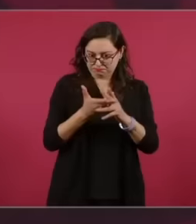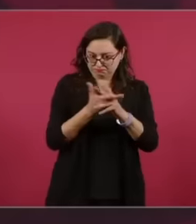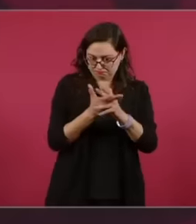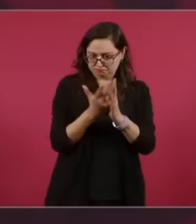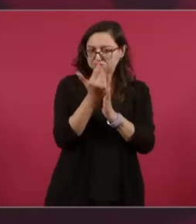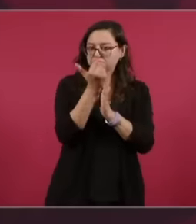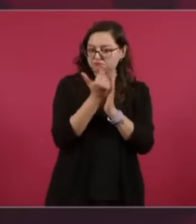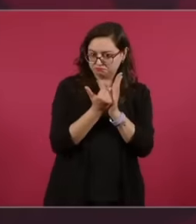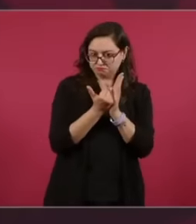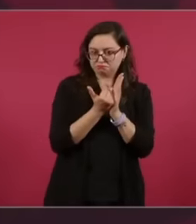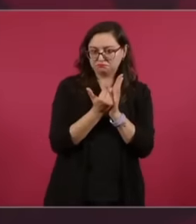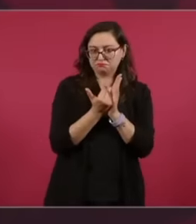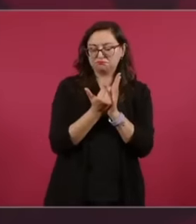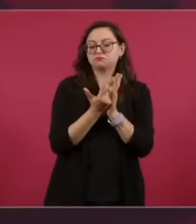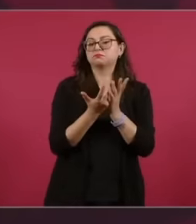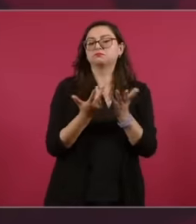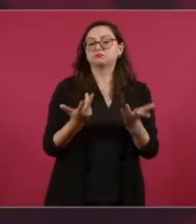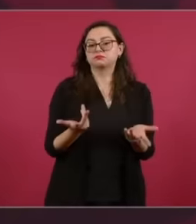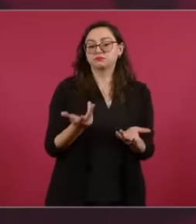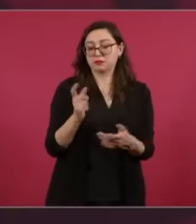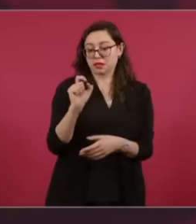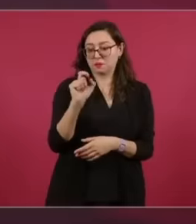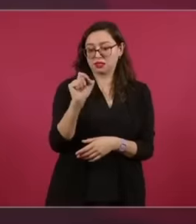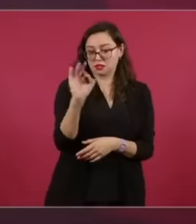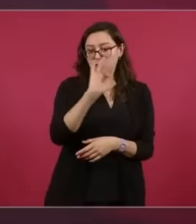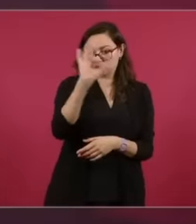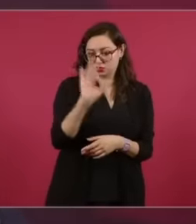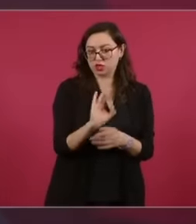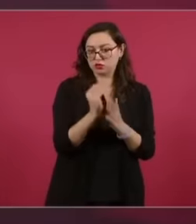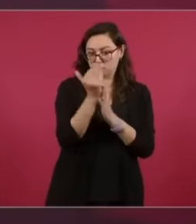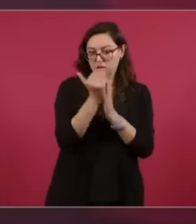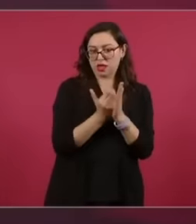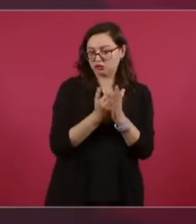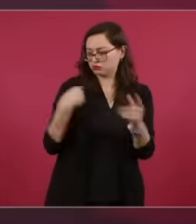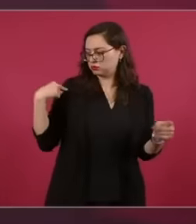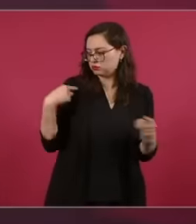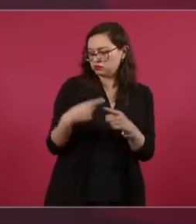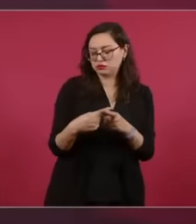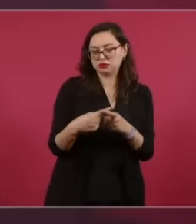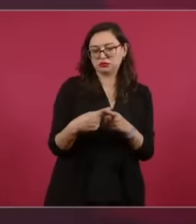homicidios en 20% desde que estamos.